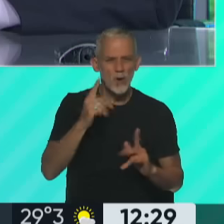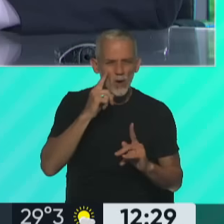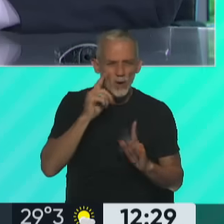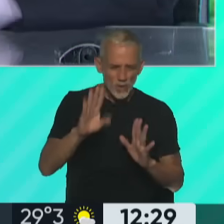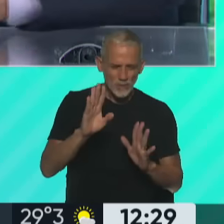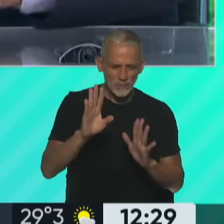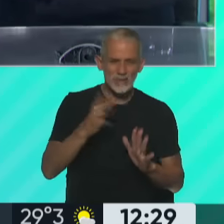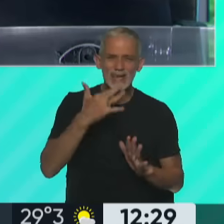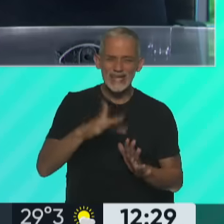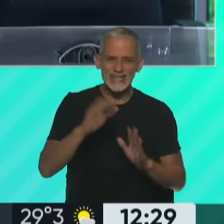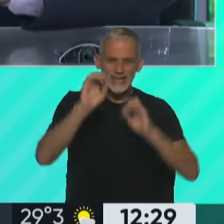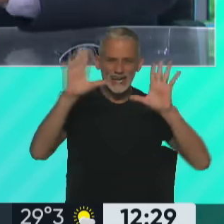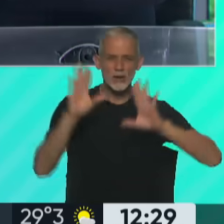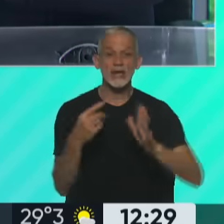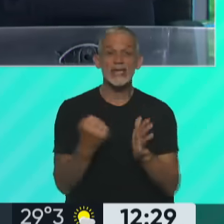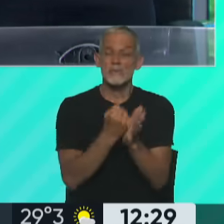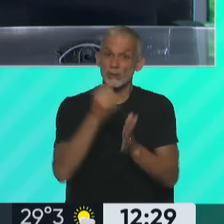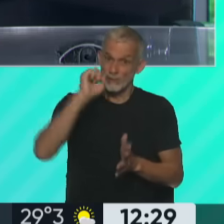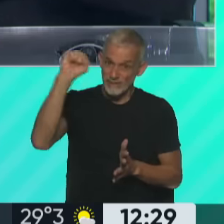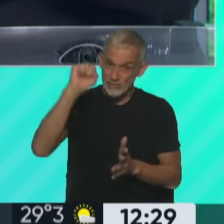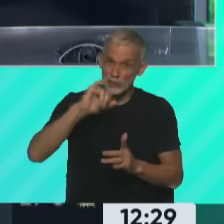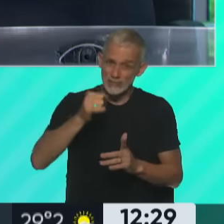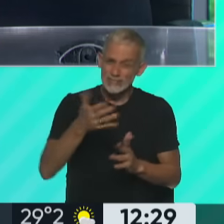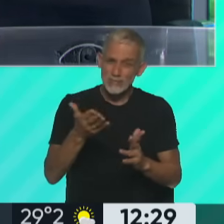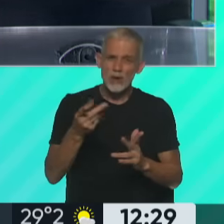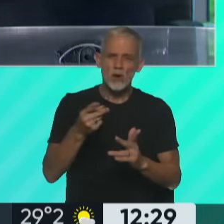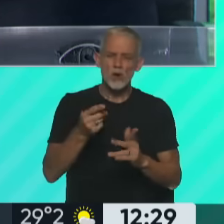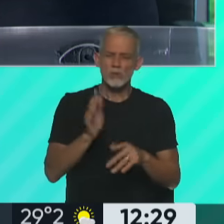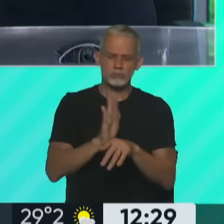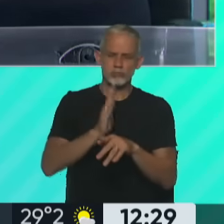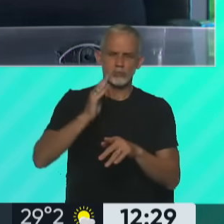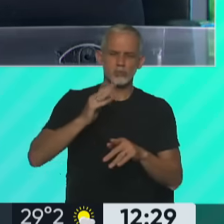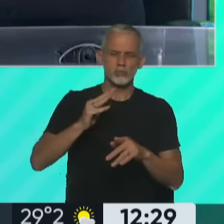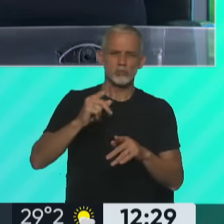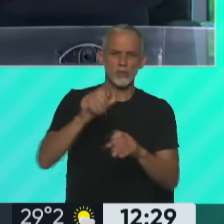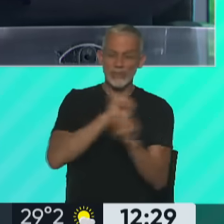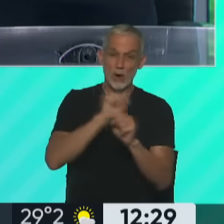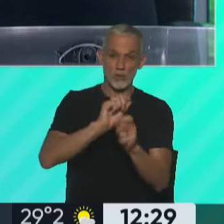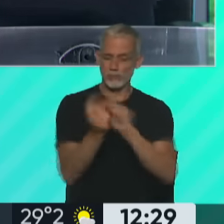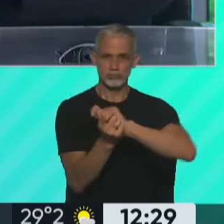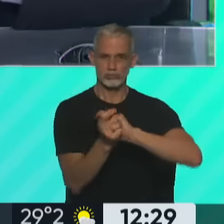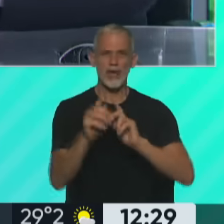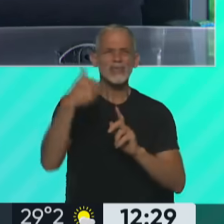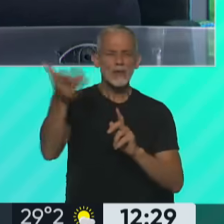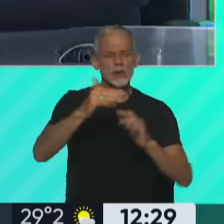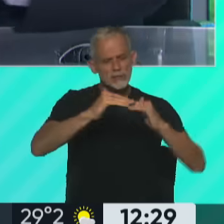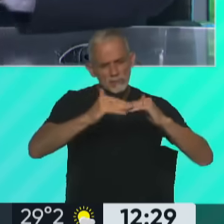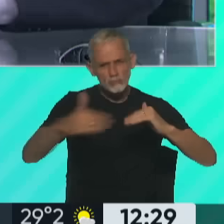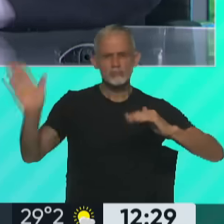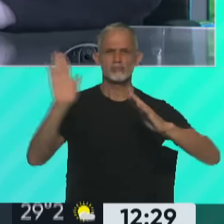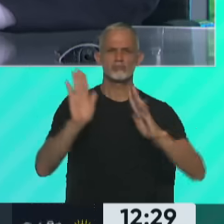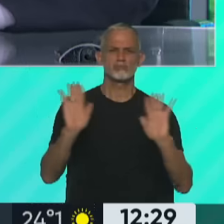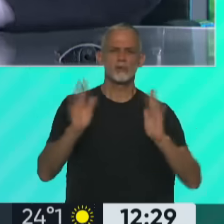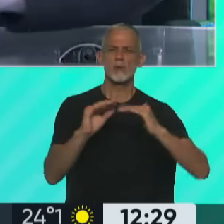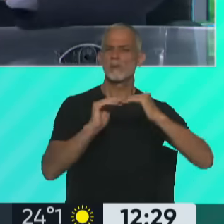hay que entender esto. Son impactos inflacionarios que se producen como shock cuando Deliberados. haces el cambio. Sí. Es decir, después te podrán